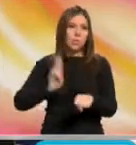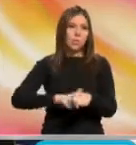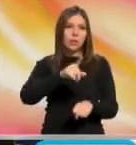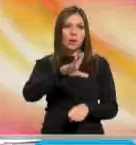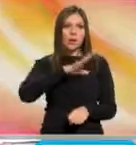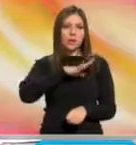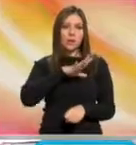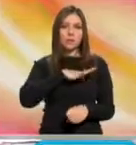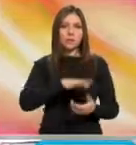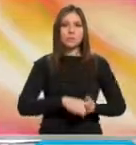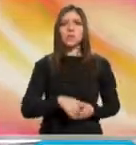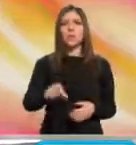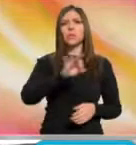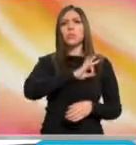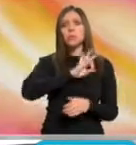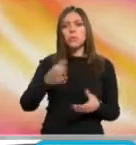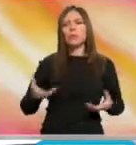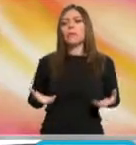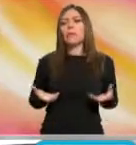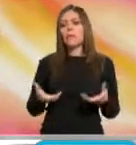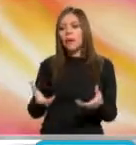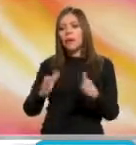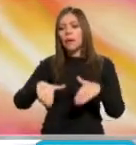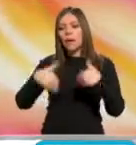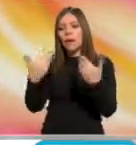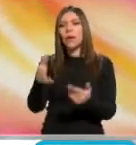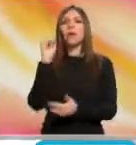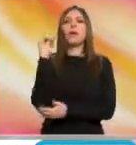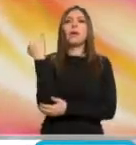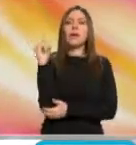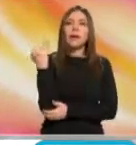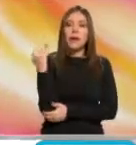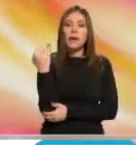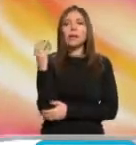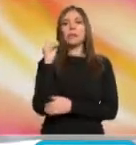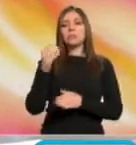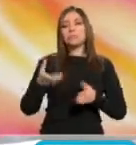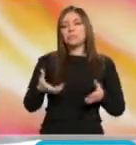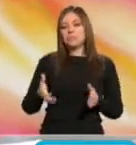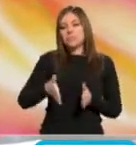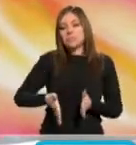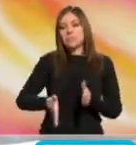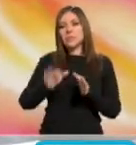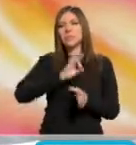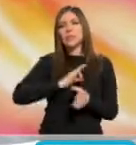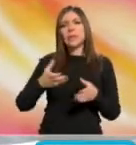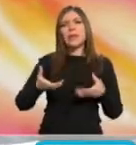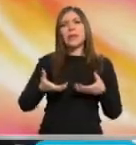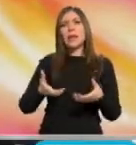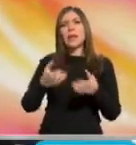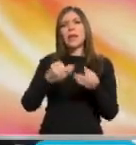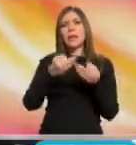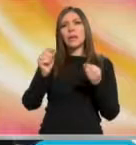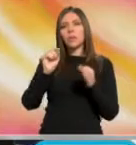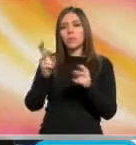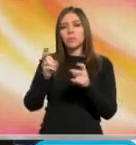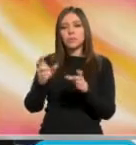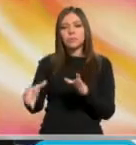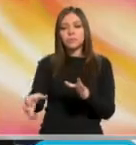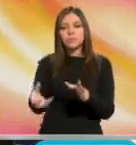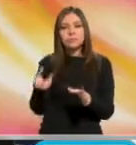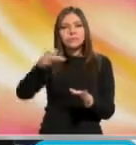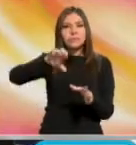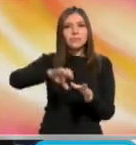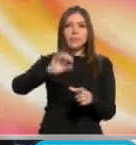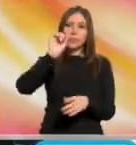un... Podemos salir a la una calle, al pequeña- jardín, al jardín, parque, a la terraza, al a nuestra camellón, maceta, al y camellón. tomar tierra de la calle. Poquita, sí. Poquita, por